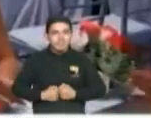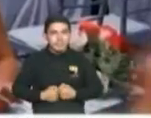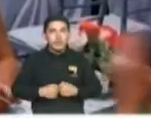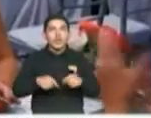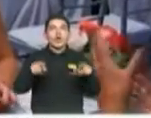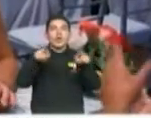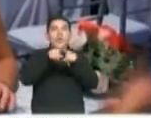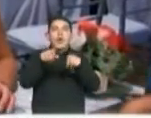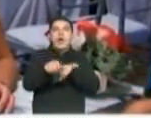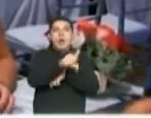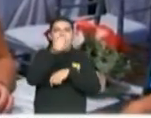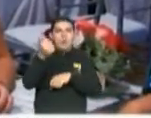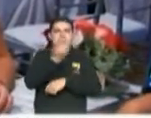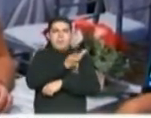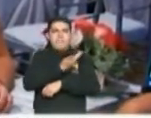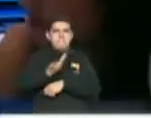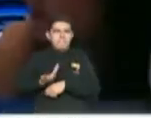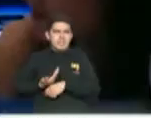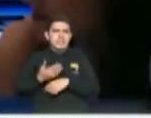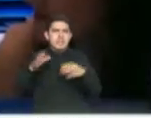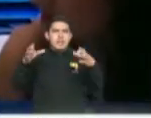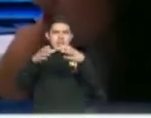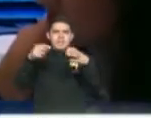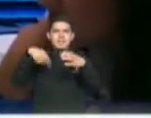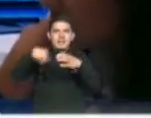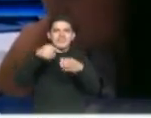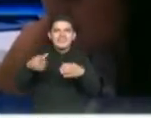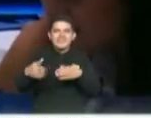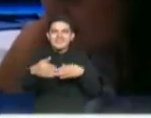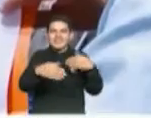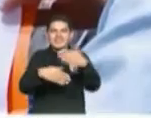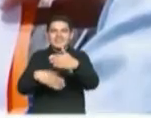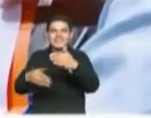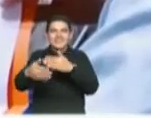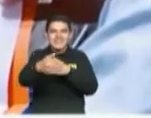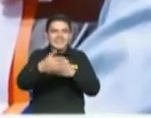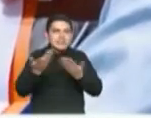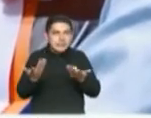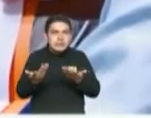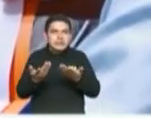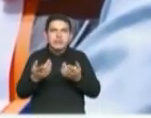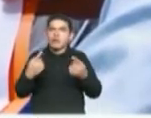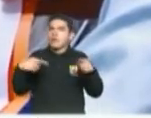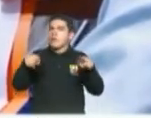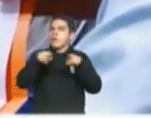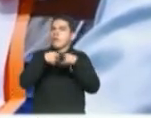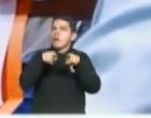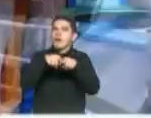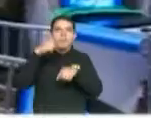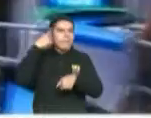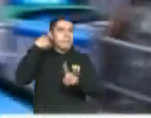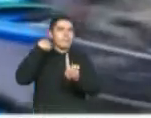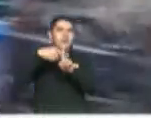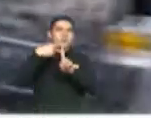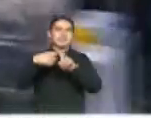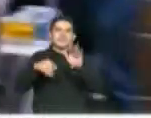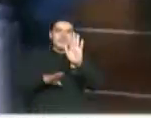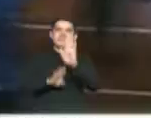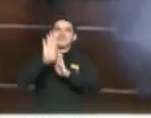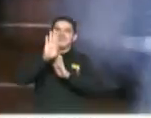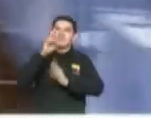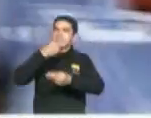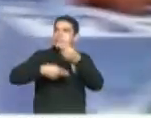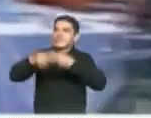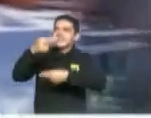camposano presidente de la cámara nacional de acuacultura seguro que este acuerdo será una oportunidad de crecimiento para el sector exportador